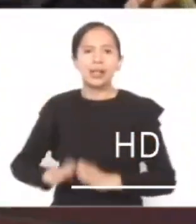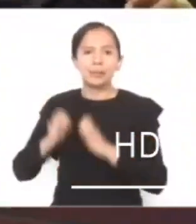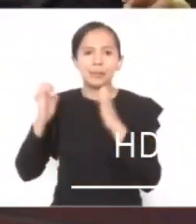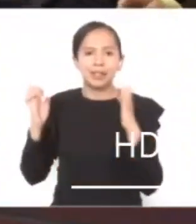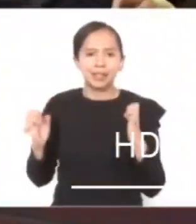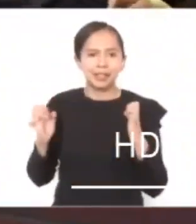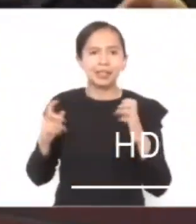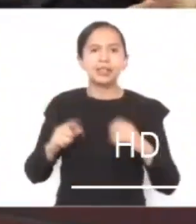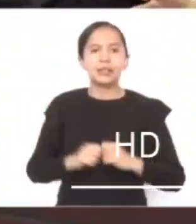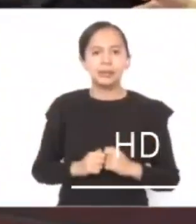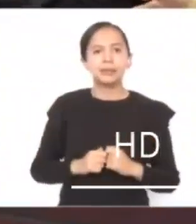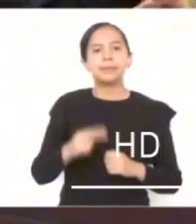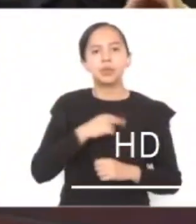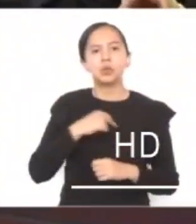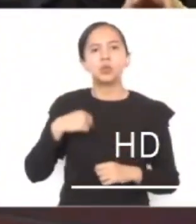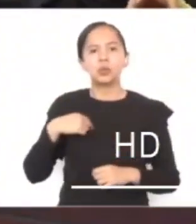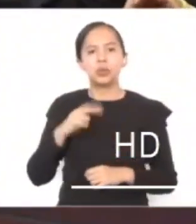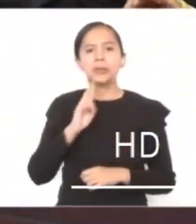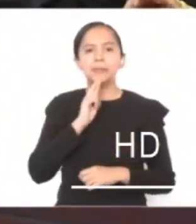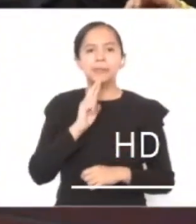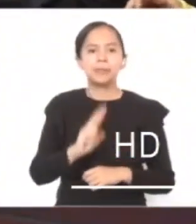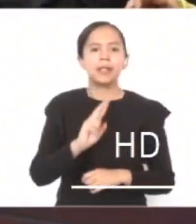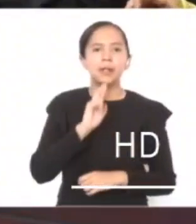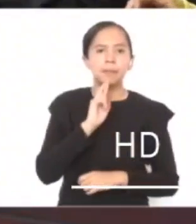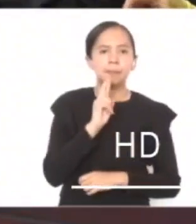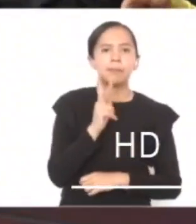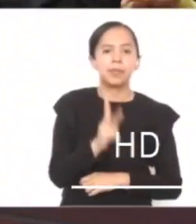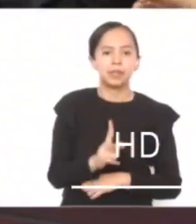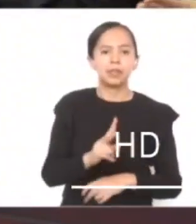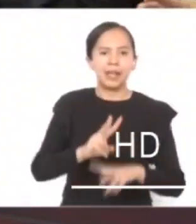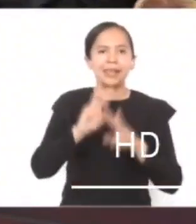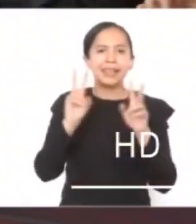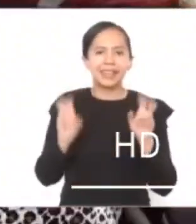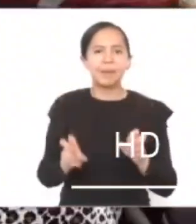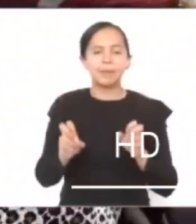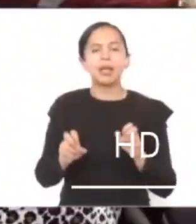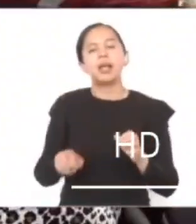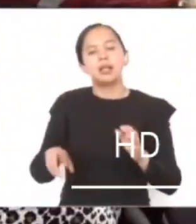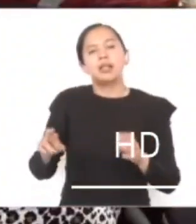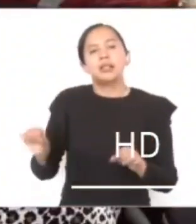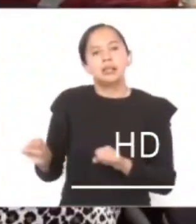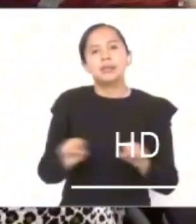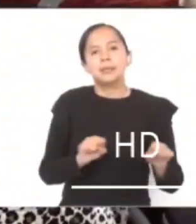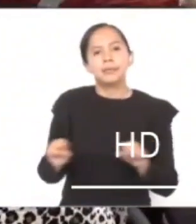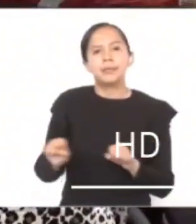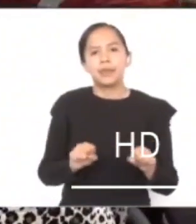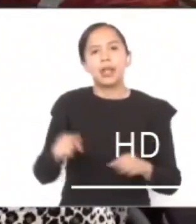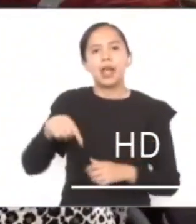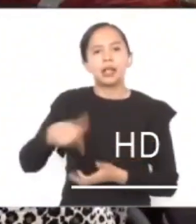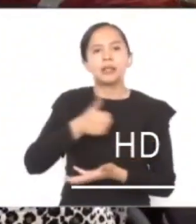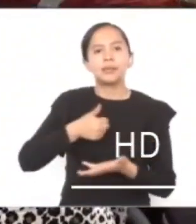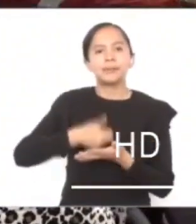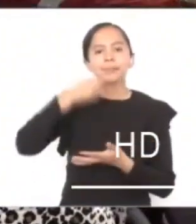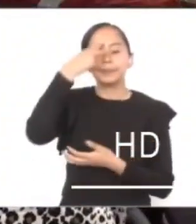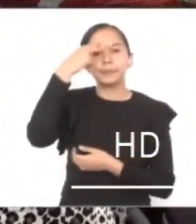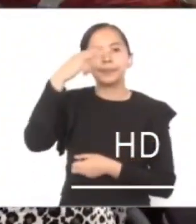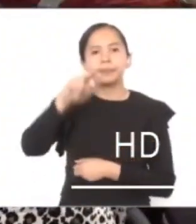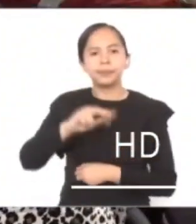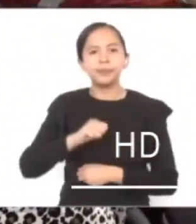adecuadamente frente a una situación real de sismo de alta magnitud en la Ciudad de